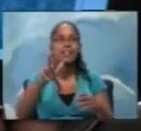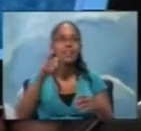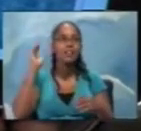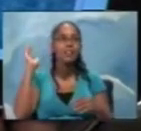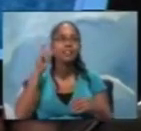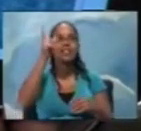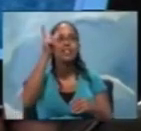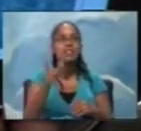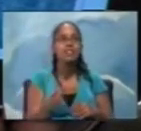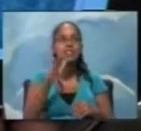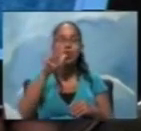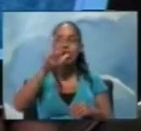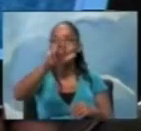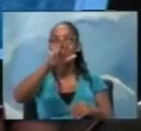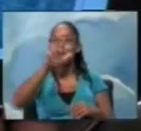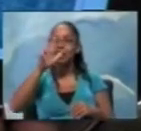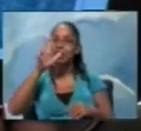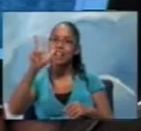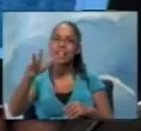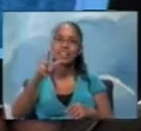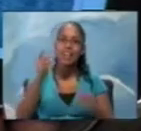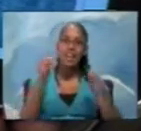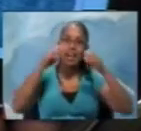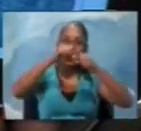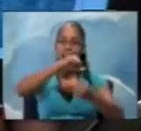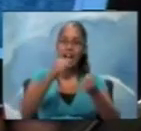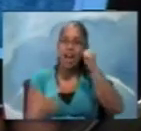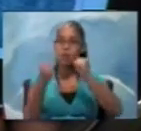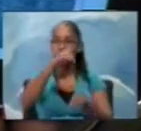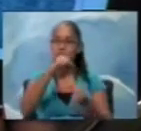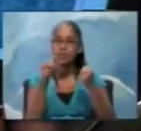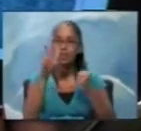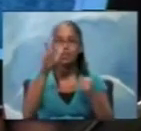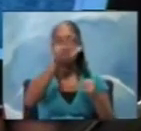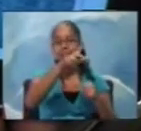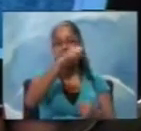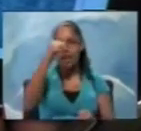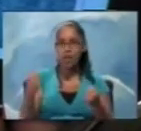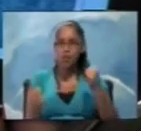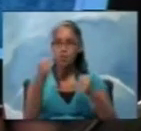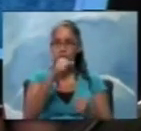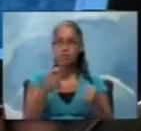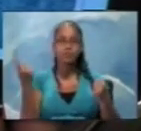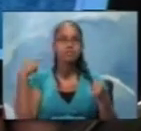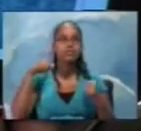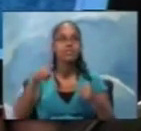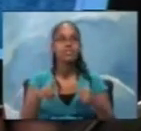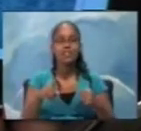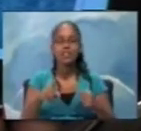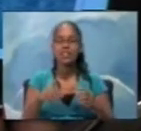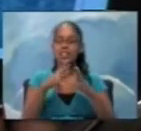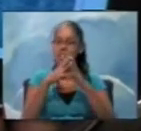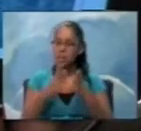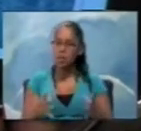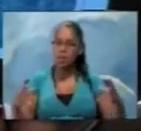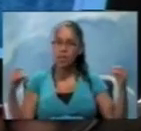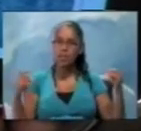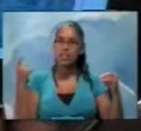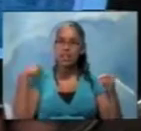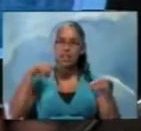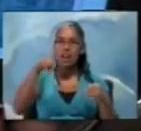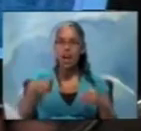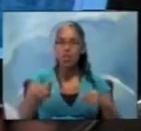siendo 33 camiones. 33 camiones cargados de patillas, cargados